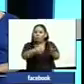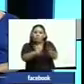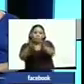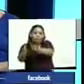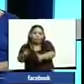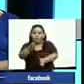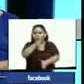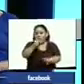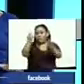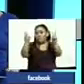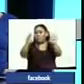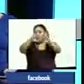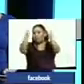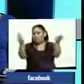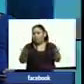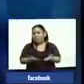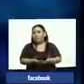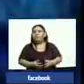información internacional